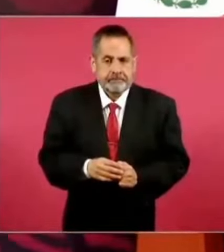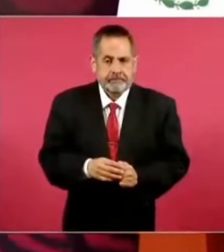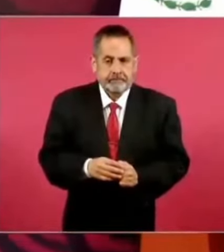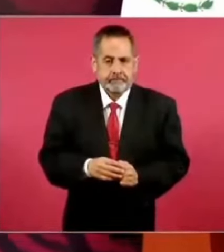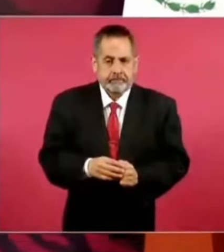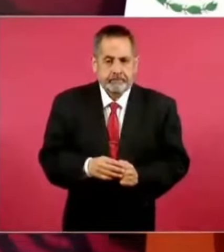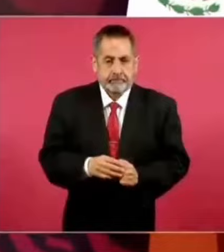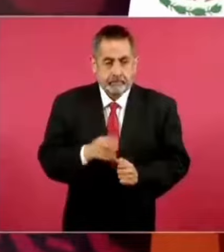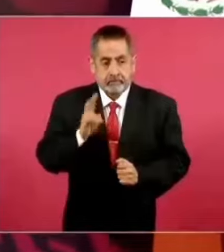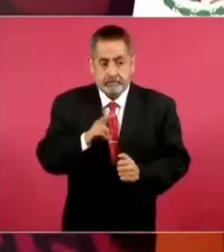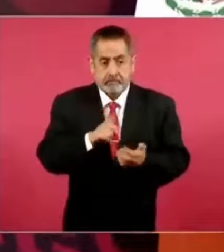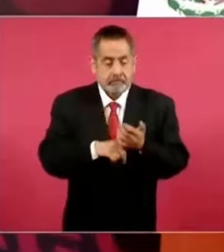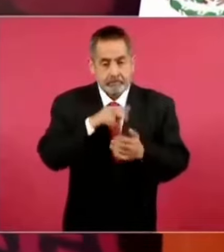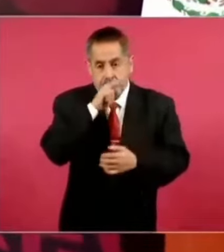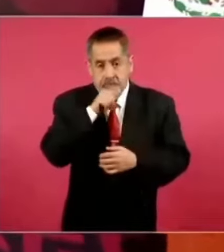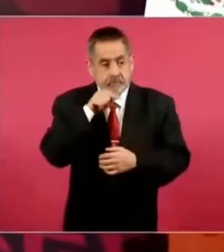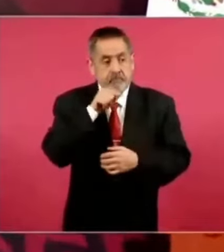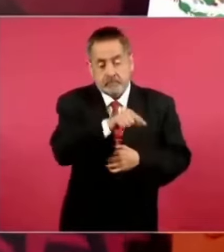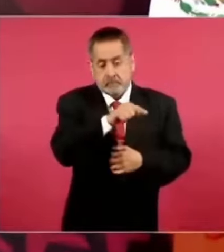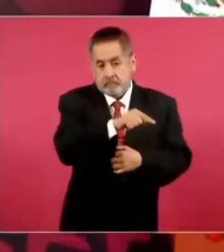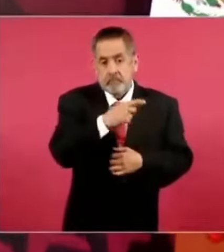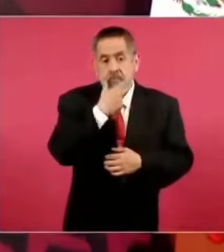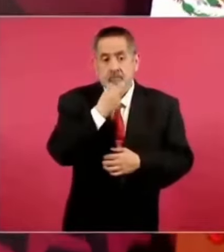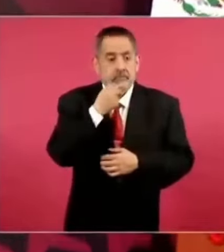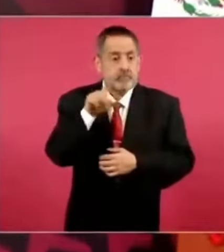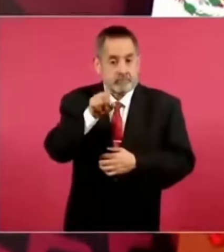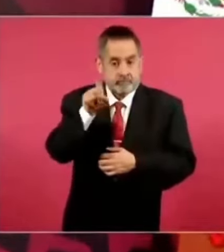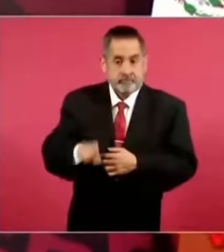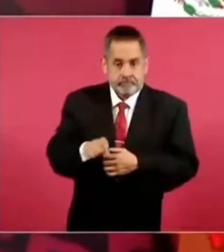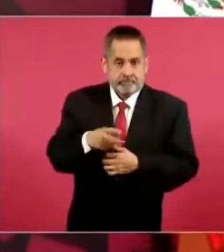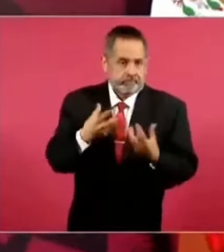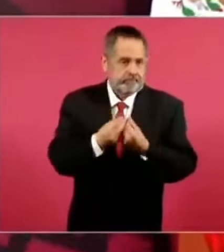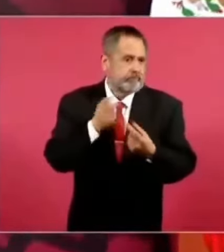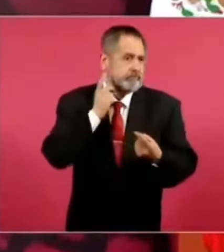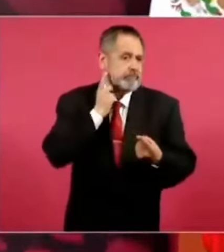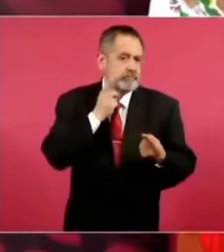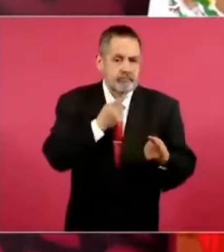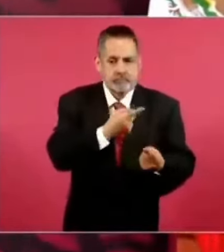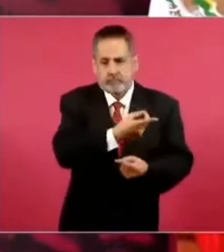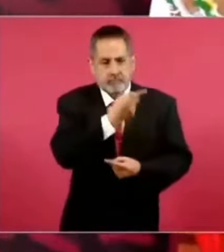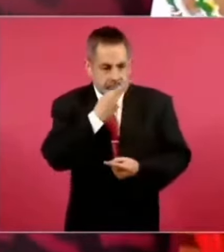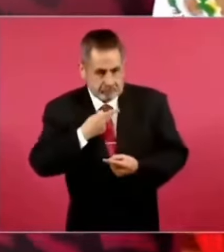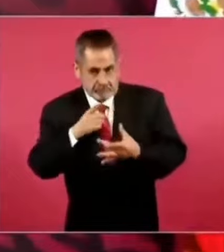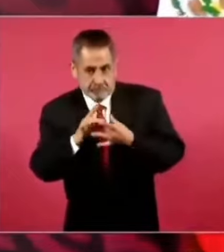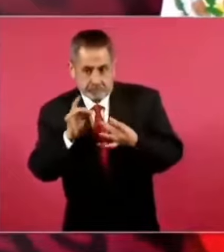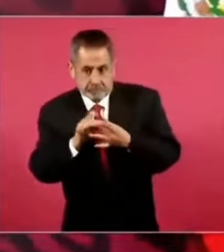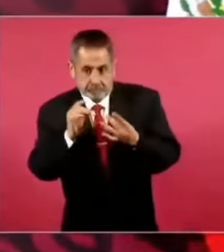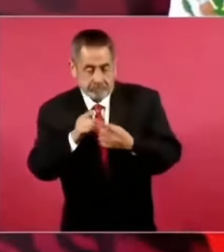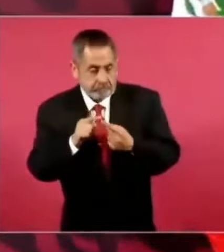y preocupación, un legislador tejano me comentó